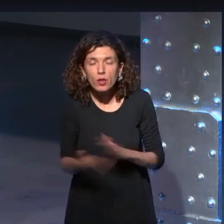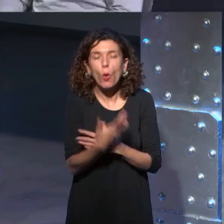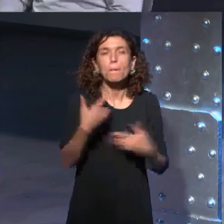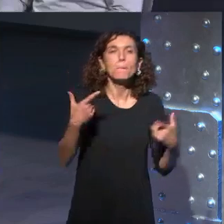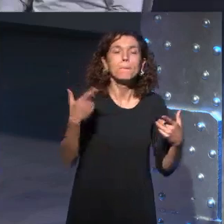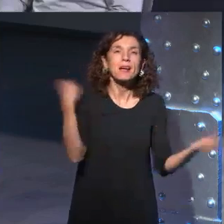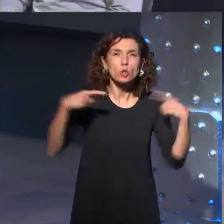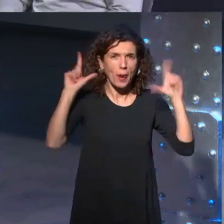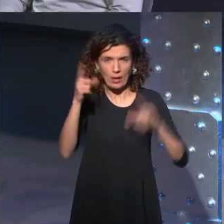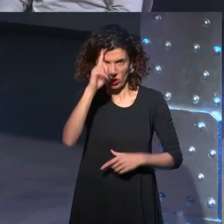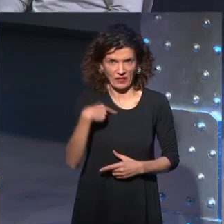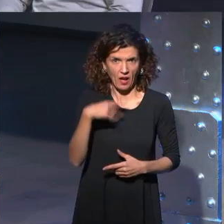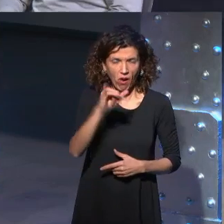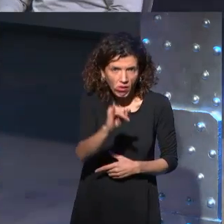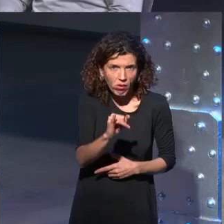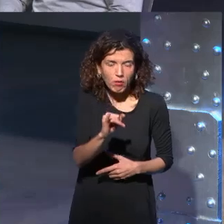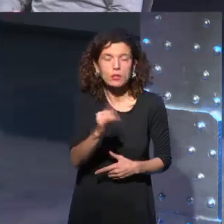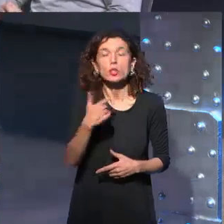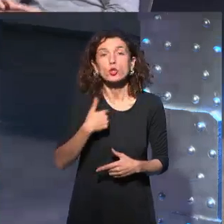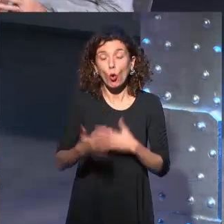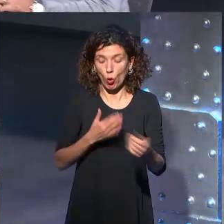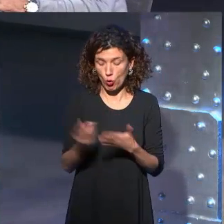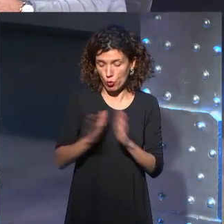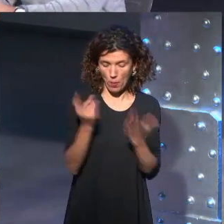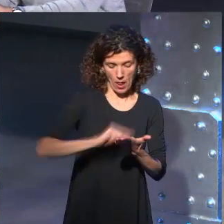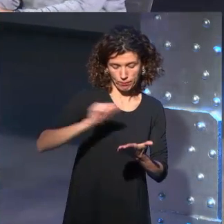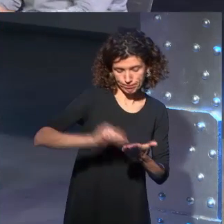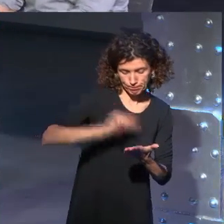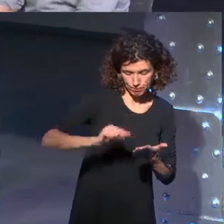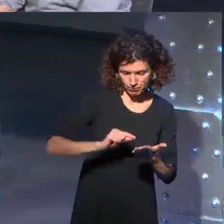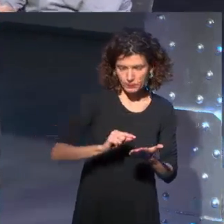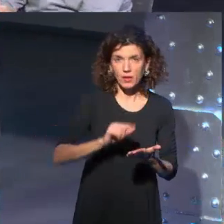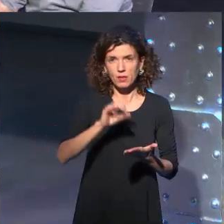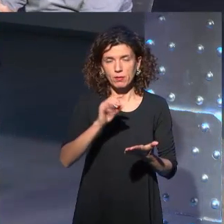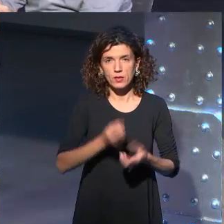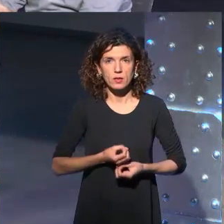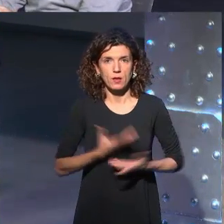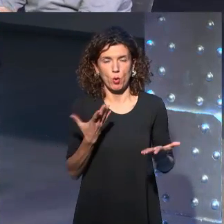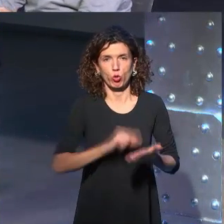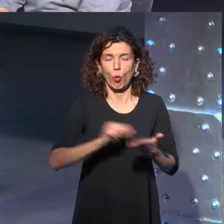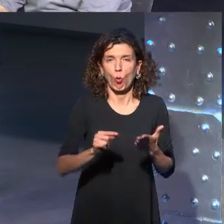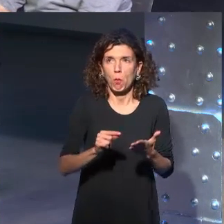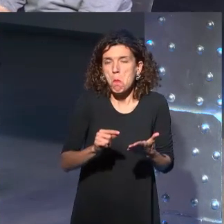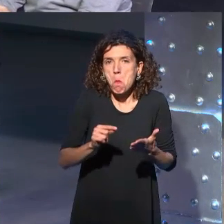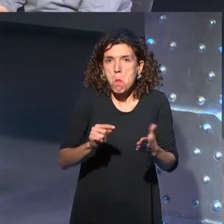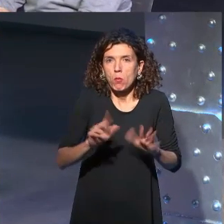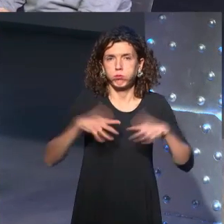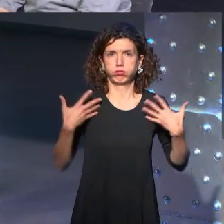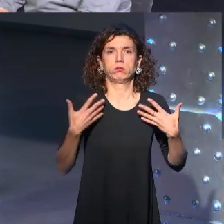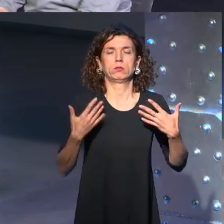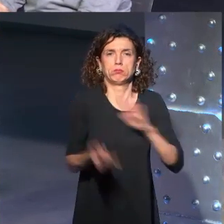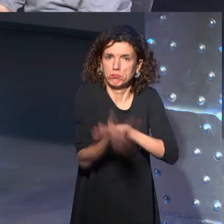que existía. Yo estaba escribiendo la novela y de pronto apareció de la nada.